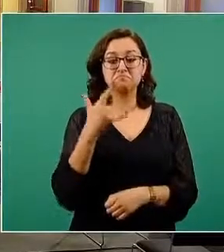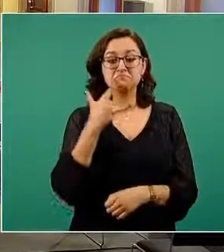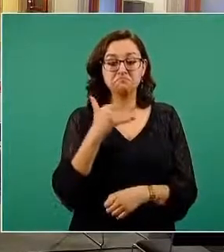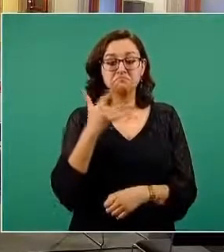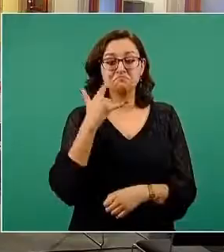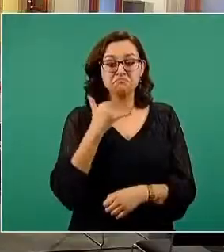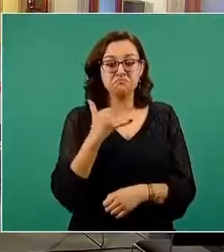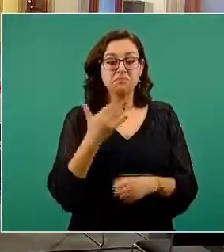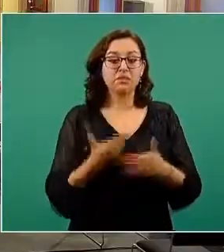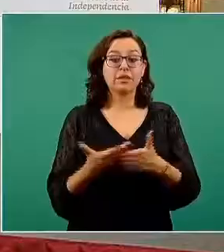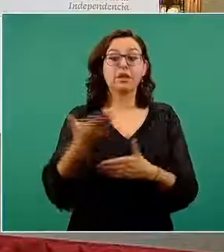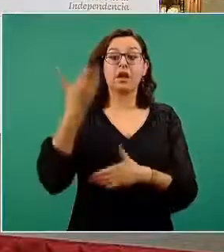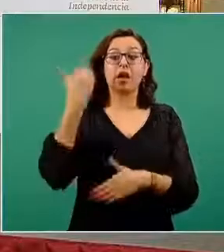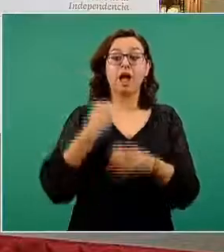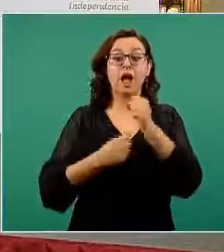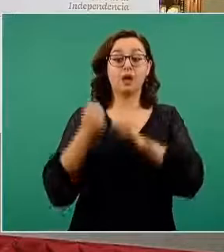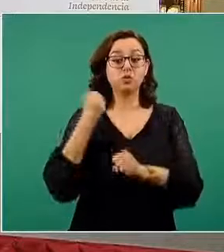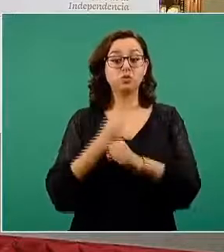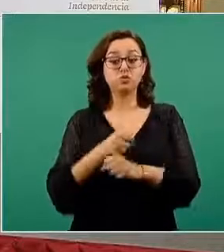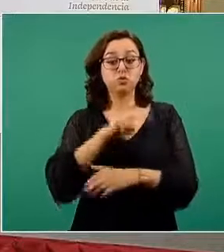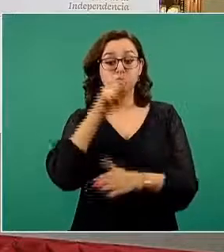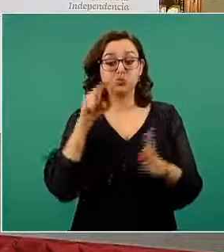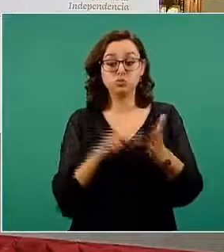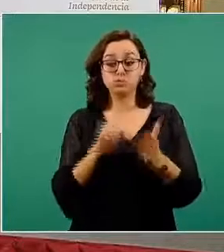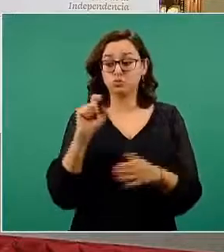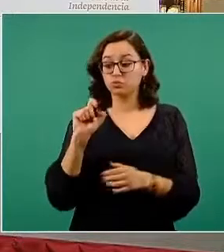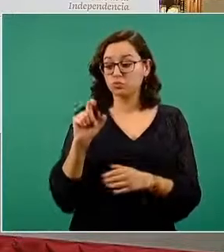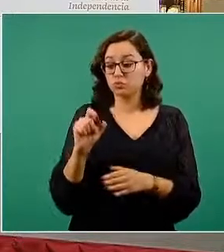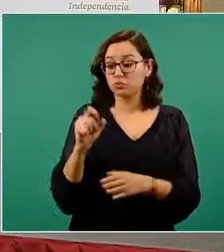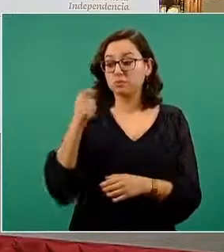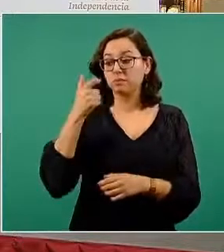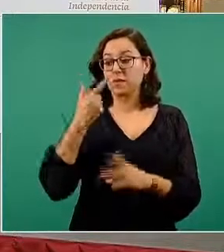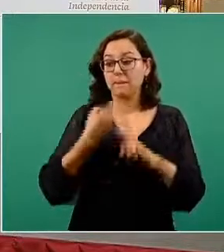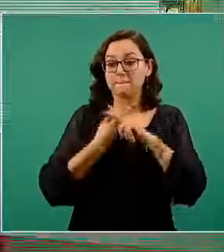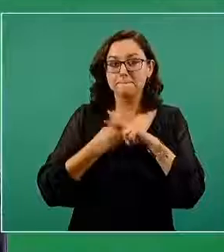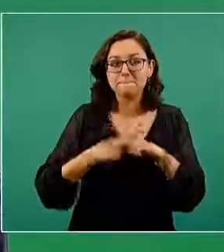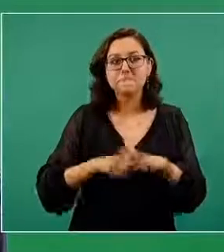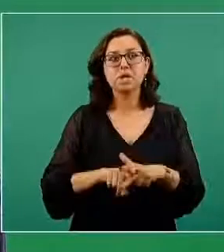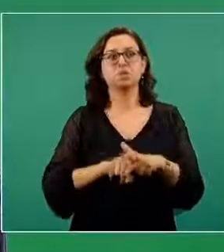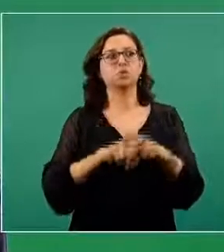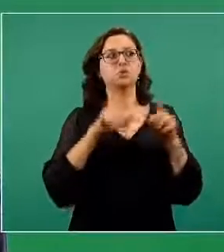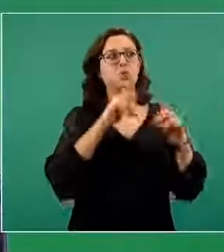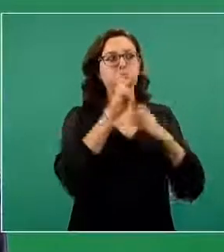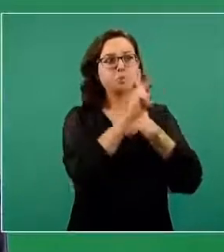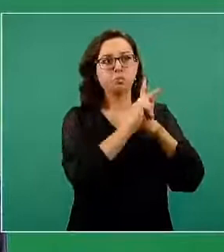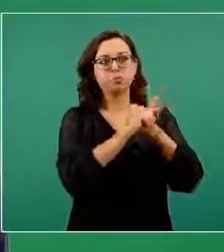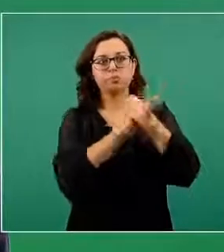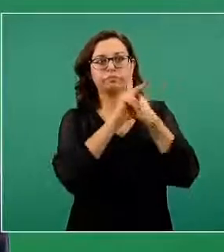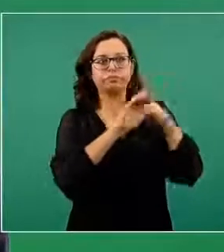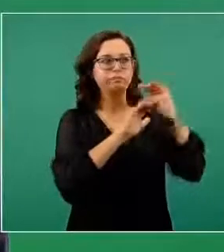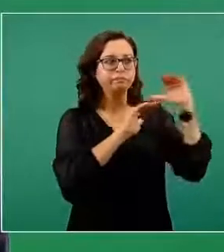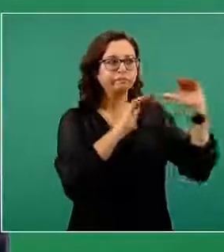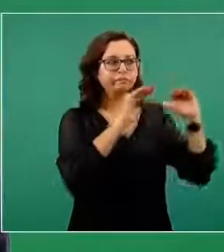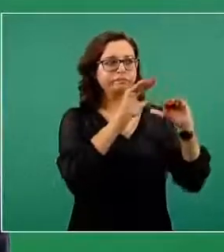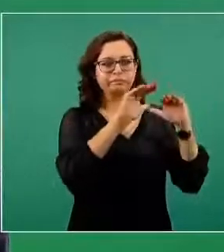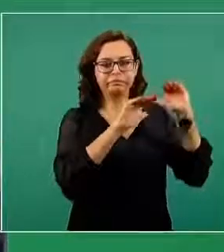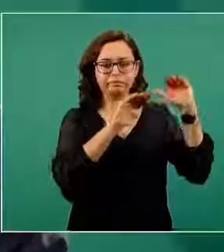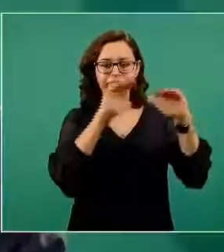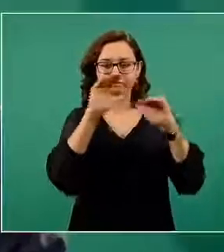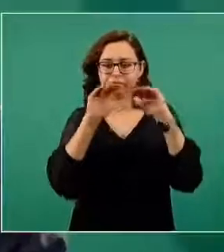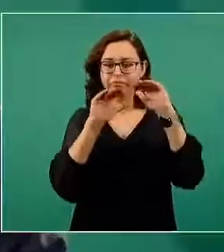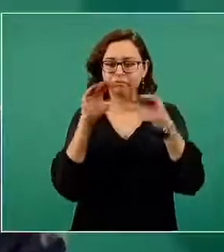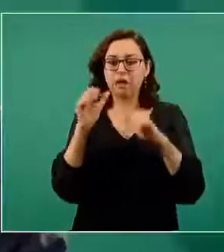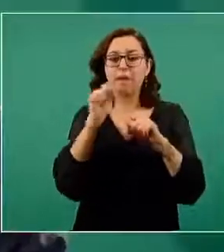desde mediados del 2020, se dieron a la tarea de explorar el mercado mundial de vacunas. En esto participó